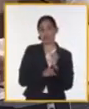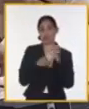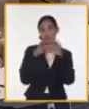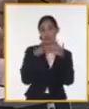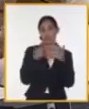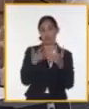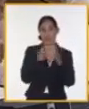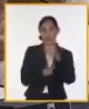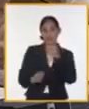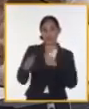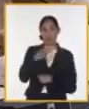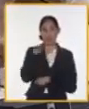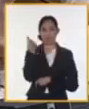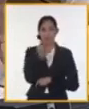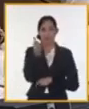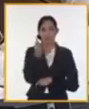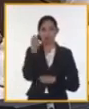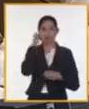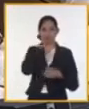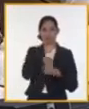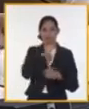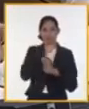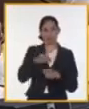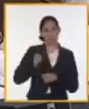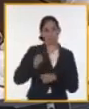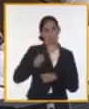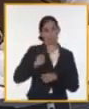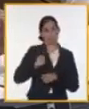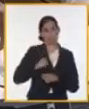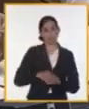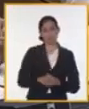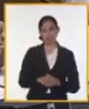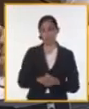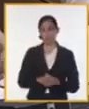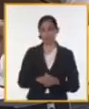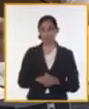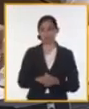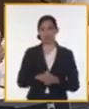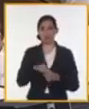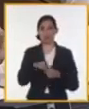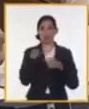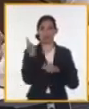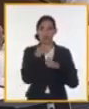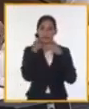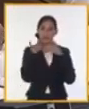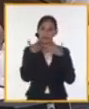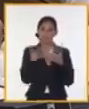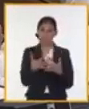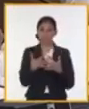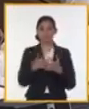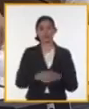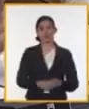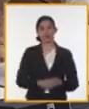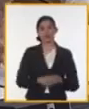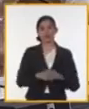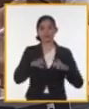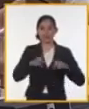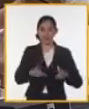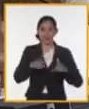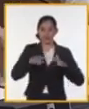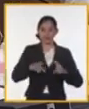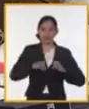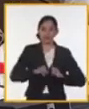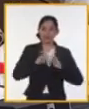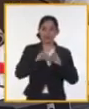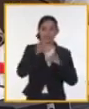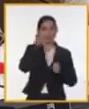prioridades, es justamente el tema de la violencia de género, donde lo que más tenemos que reforzar hoy es el trabajo de